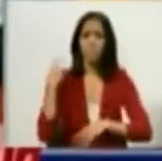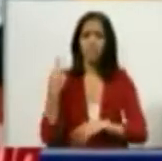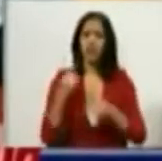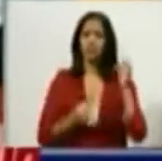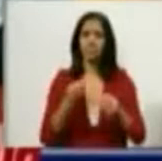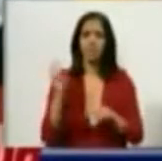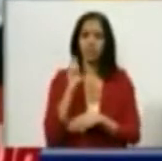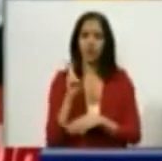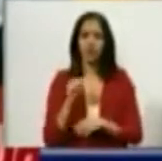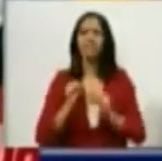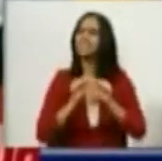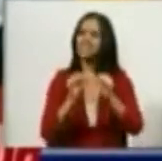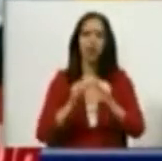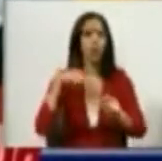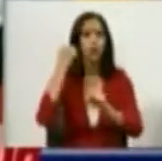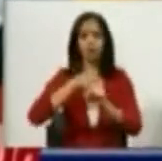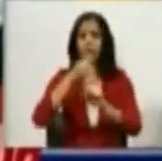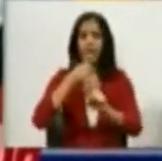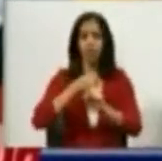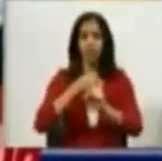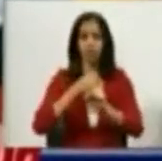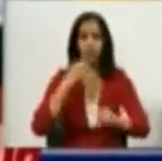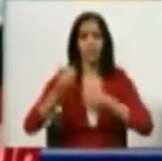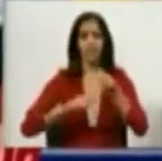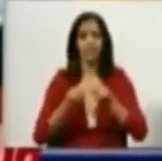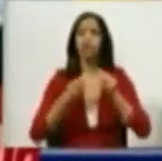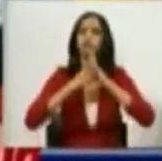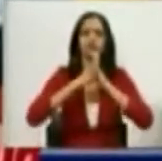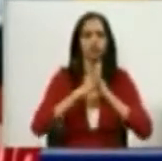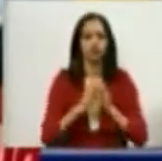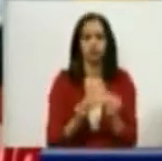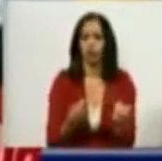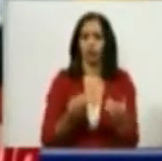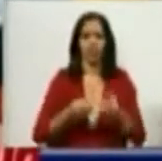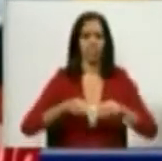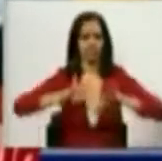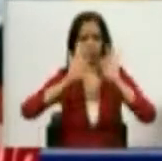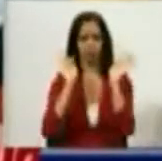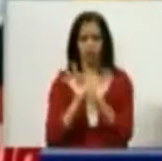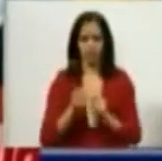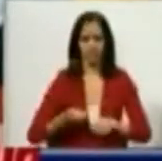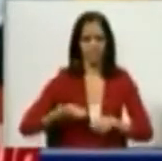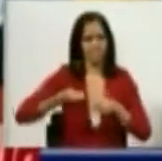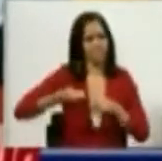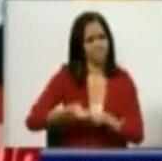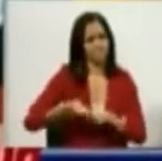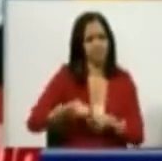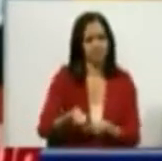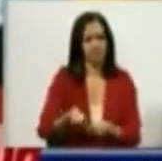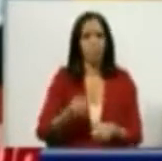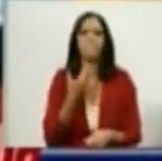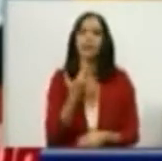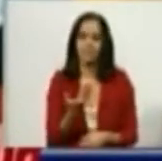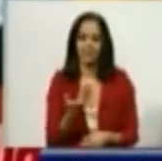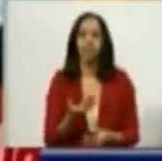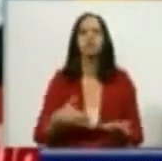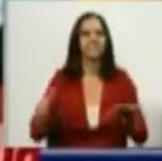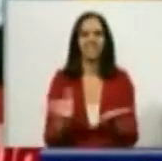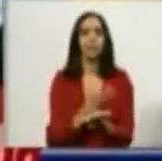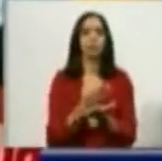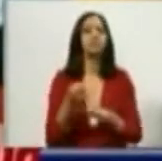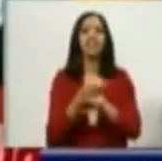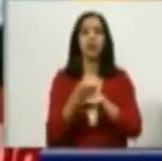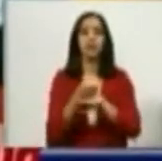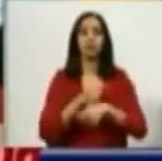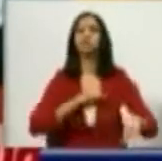luchando para ejercer todos los mecanismos de presión que permitan que salgamos de este gobierno